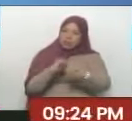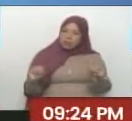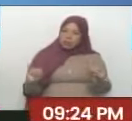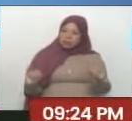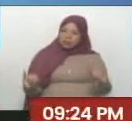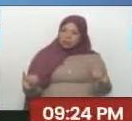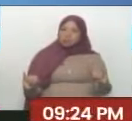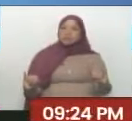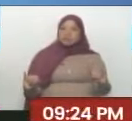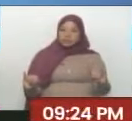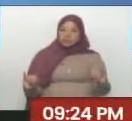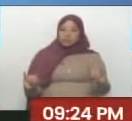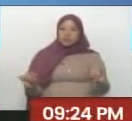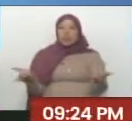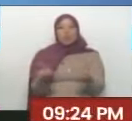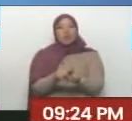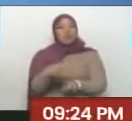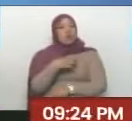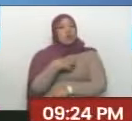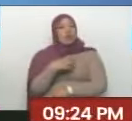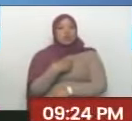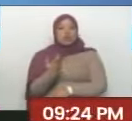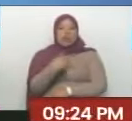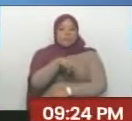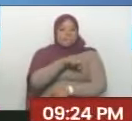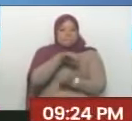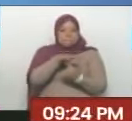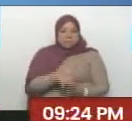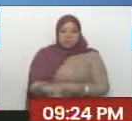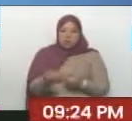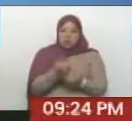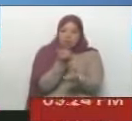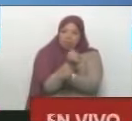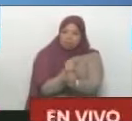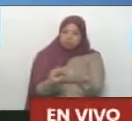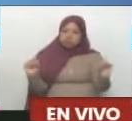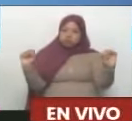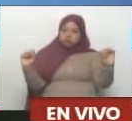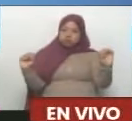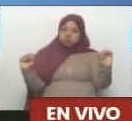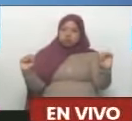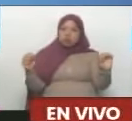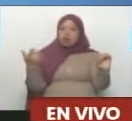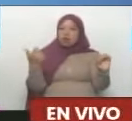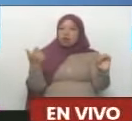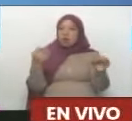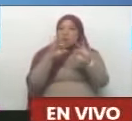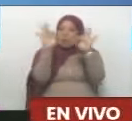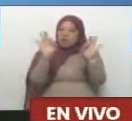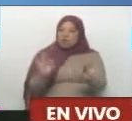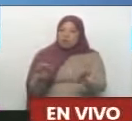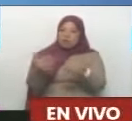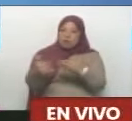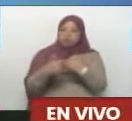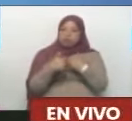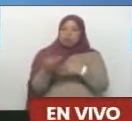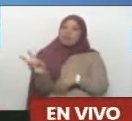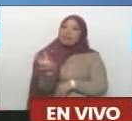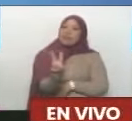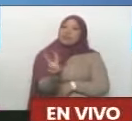independencia, por no ser colonia, por descolonizarse de cualquier forma de dominación, ese país es